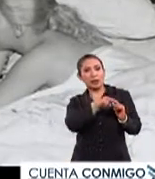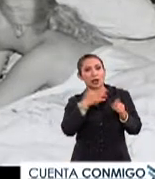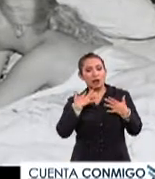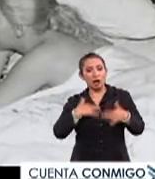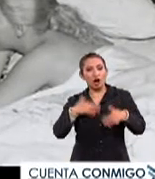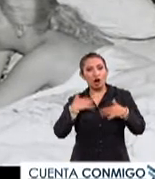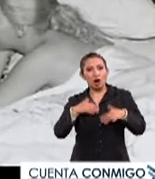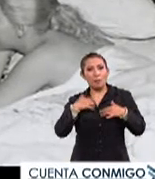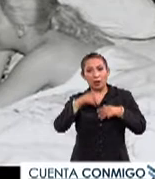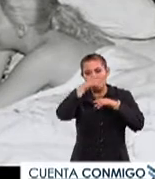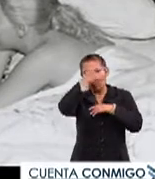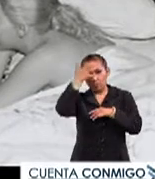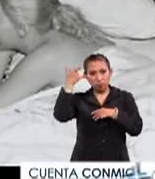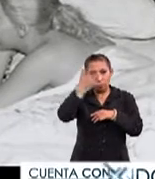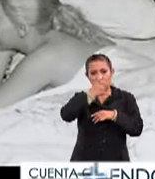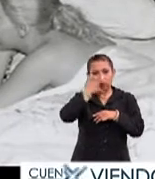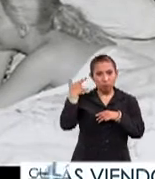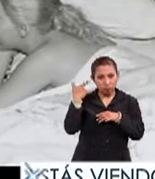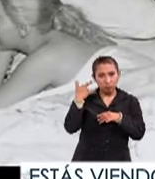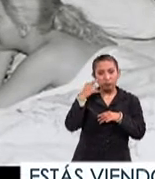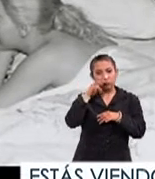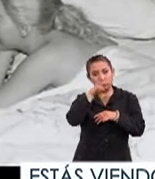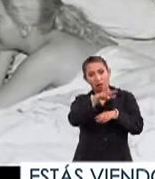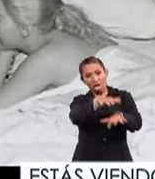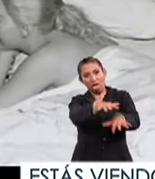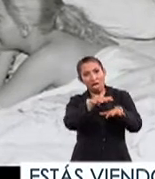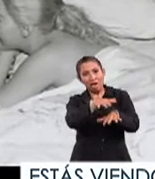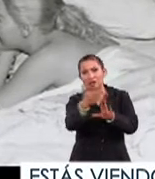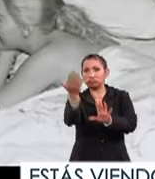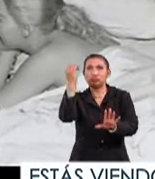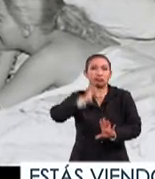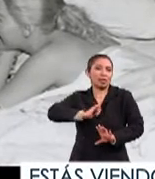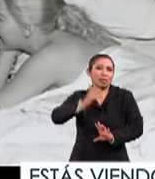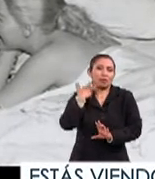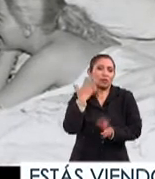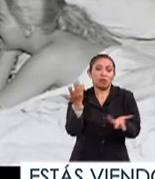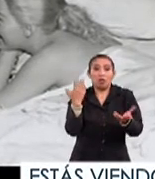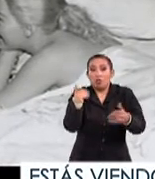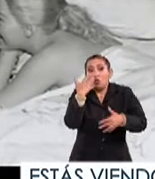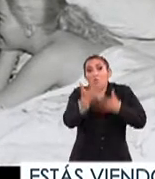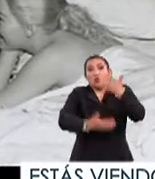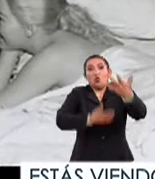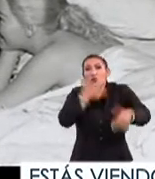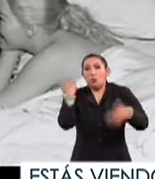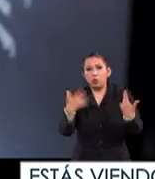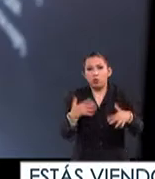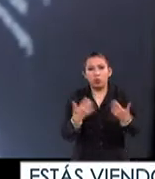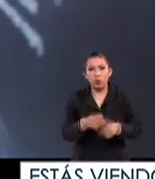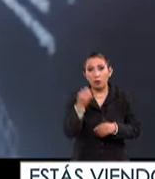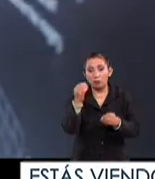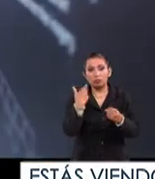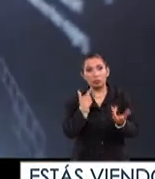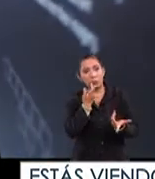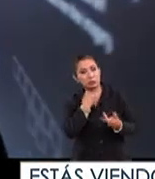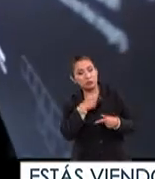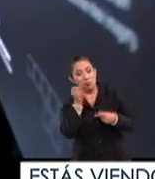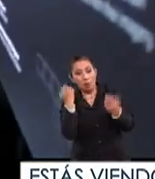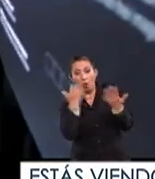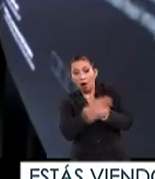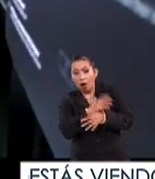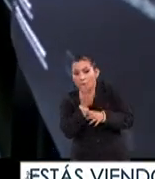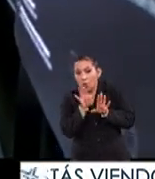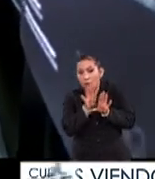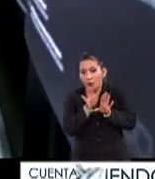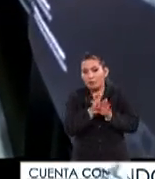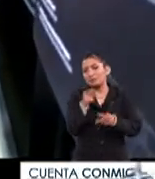Entonces sale la chica con un brasier, entonces también esas cosas como que hacía de provocar, ¿no? Mucho con la época. Por